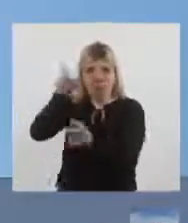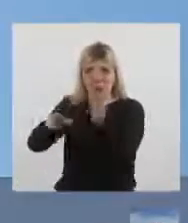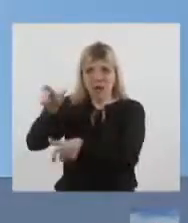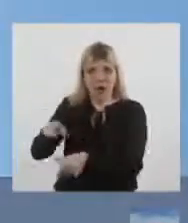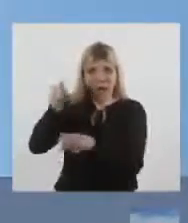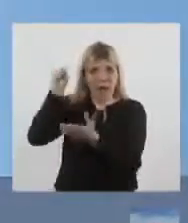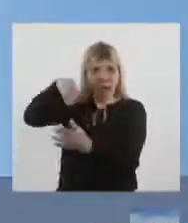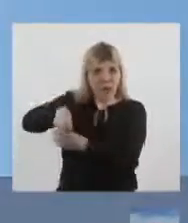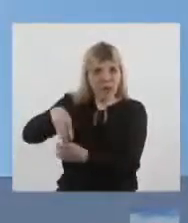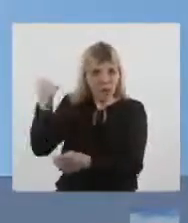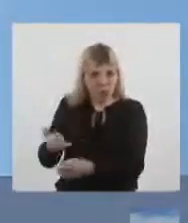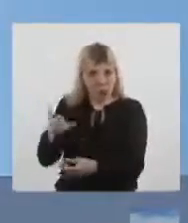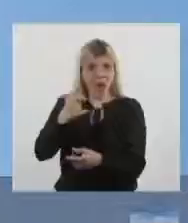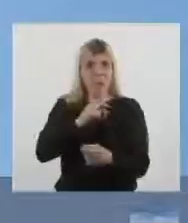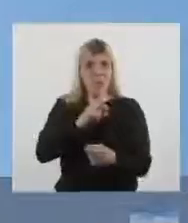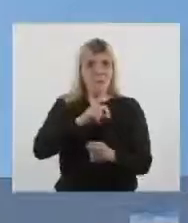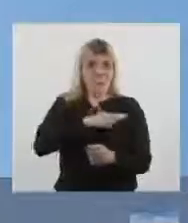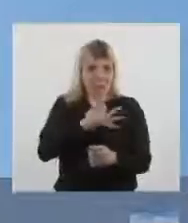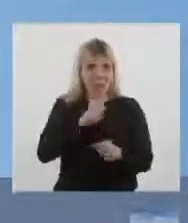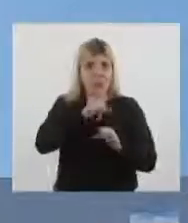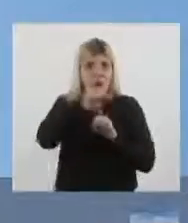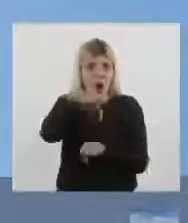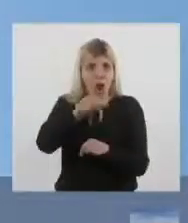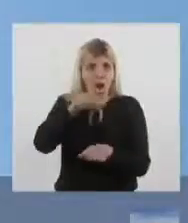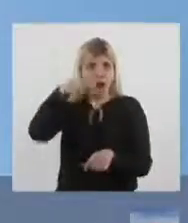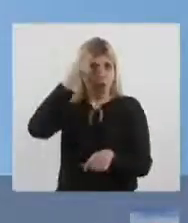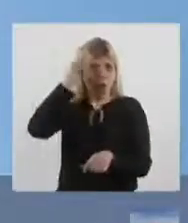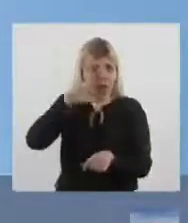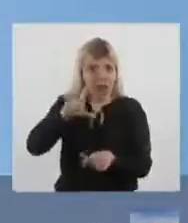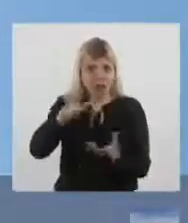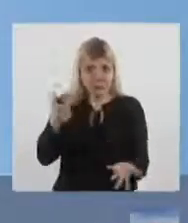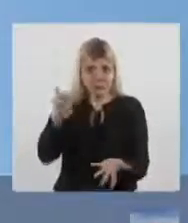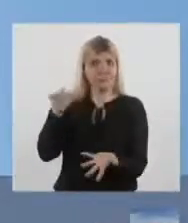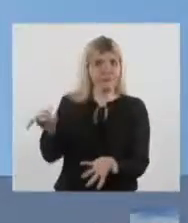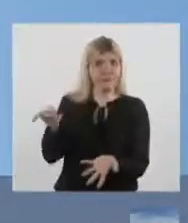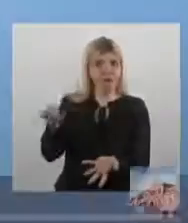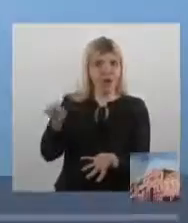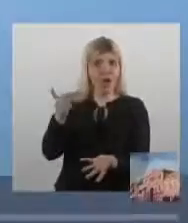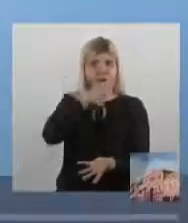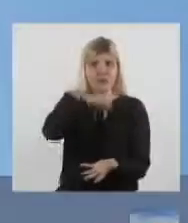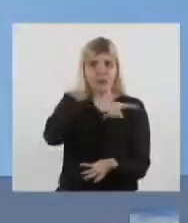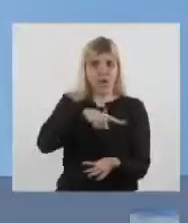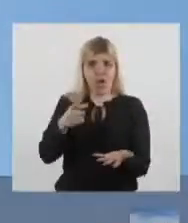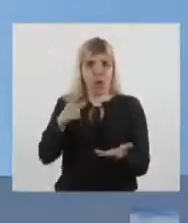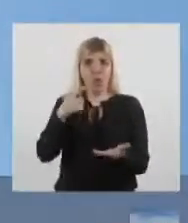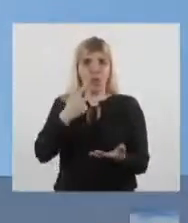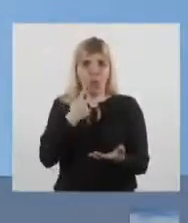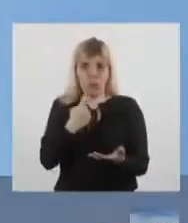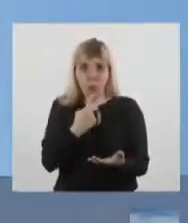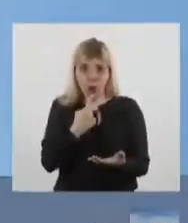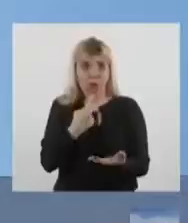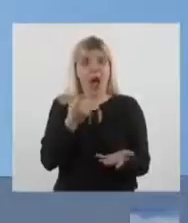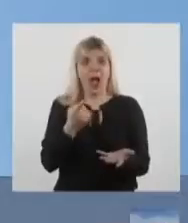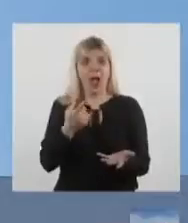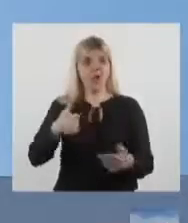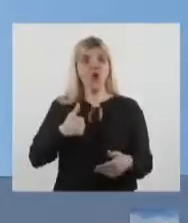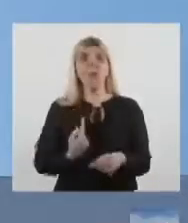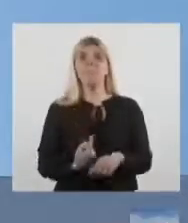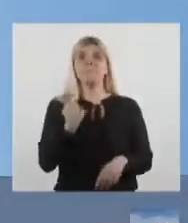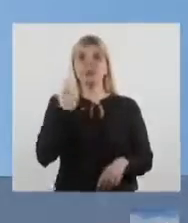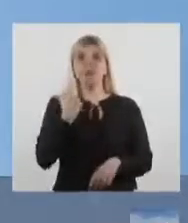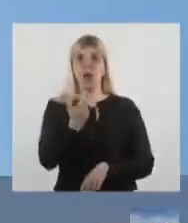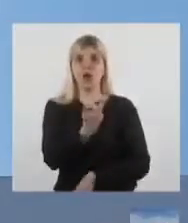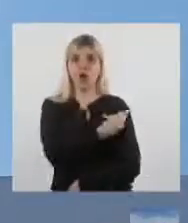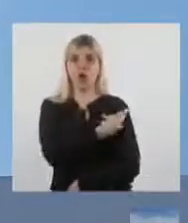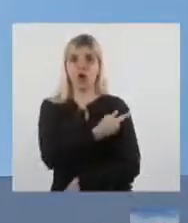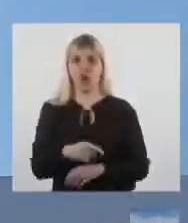y yo miren para sacarle la duda a todo cuando eso va con está aquí el primero que ciudadano alguna soy yo porque